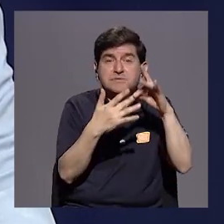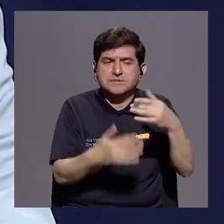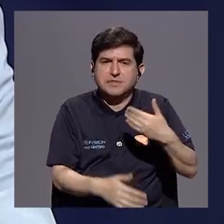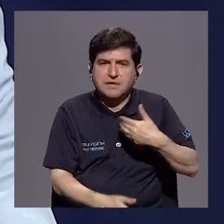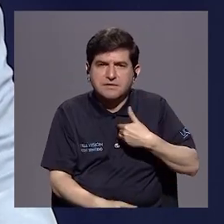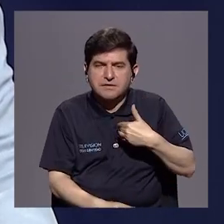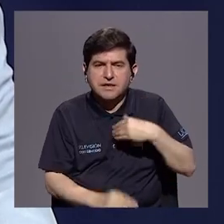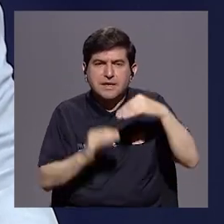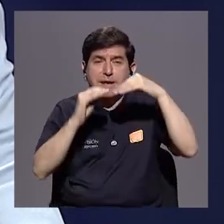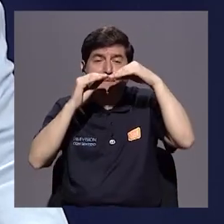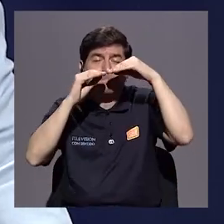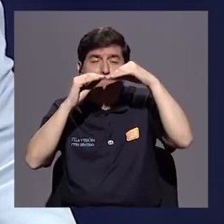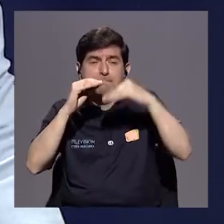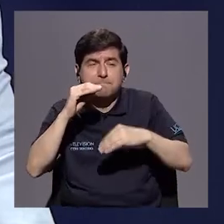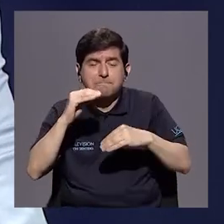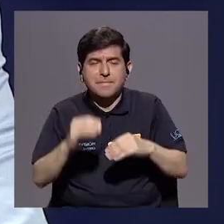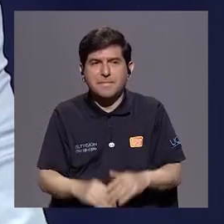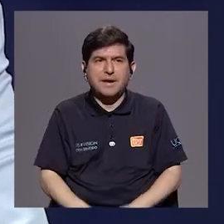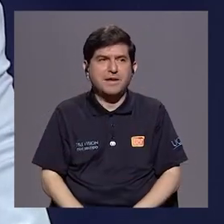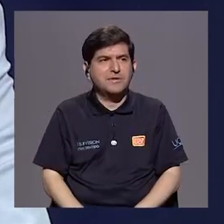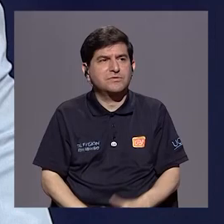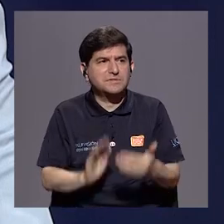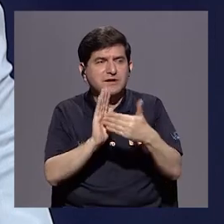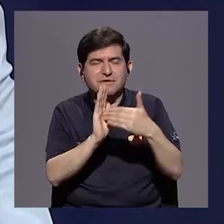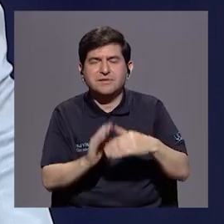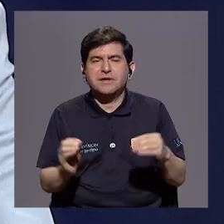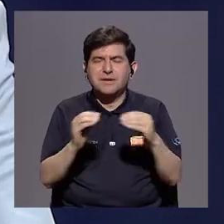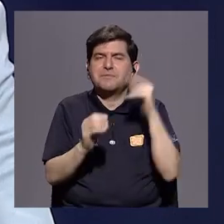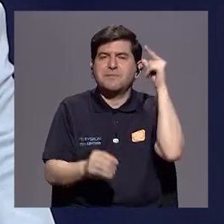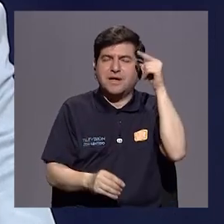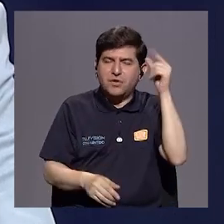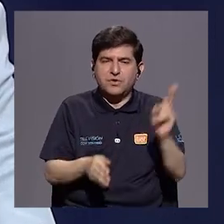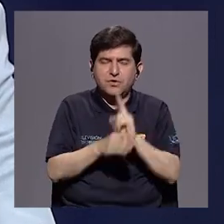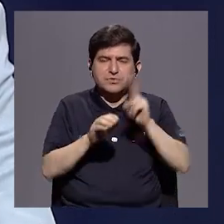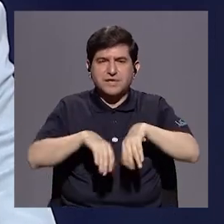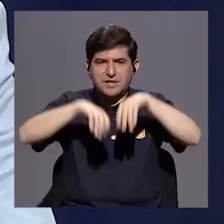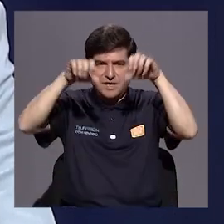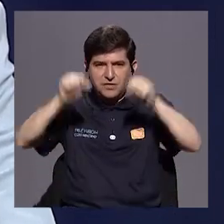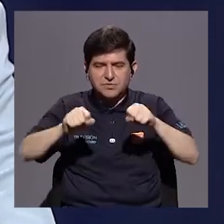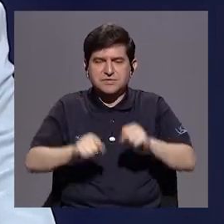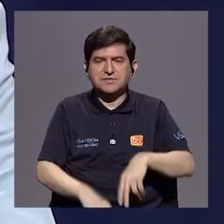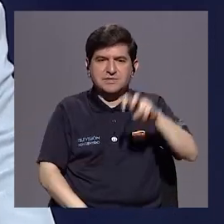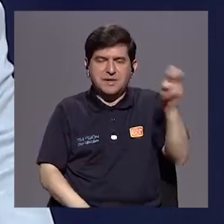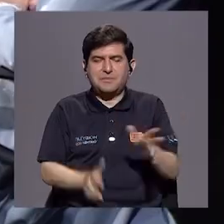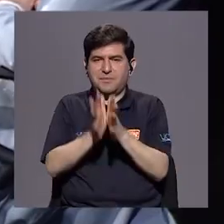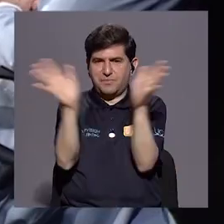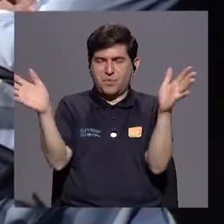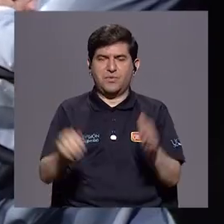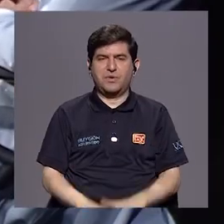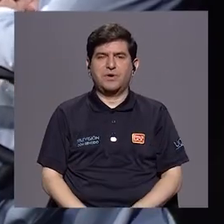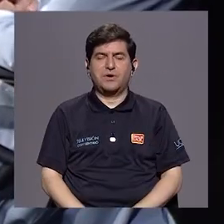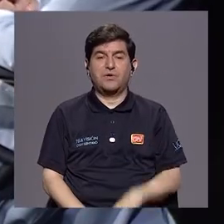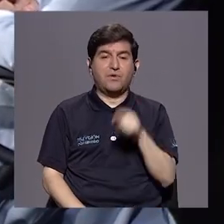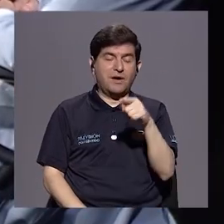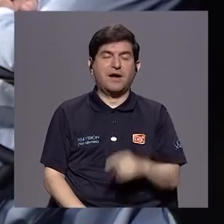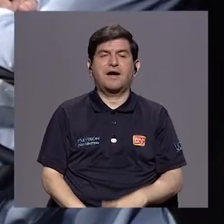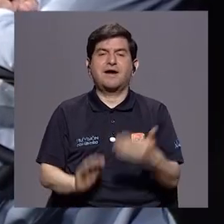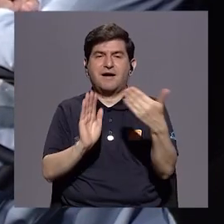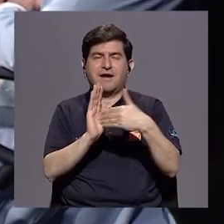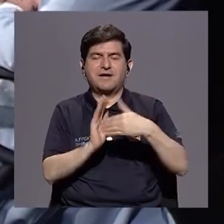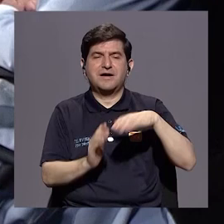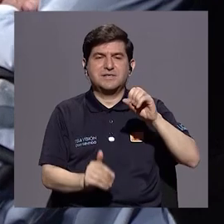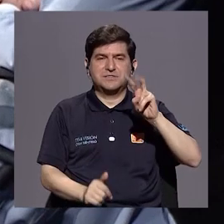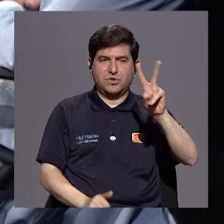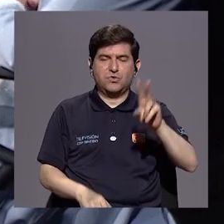tengamos menos más sentido común a la hora de usar nuestro sistema de transporte público la huella de carbono de